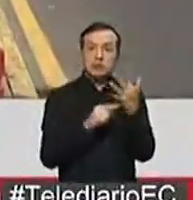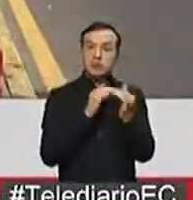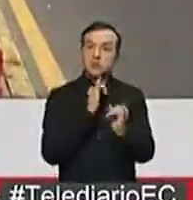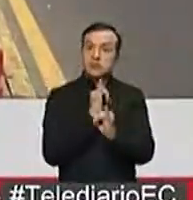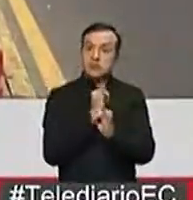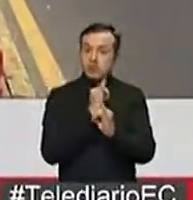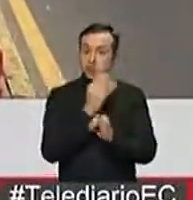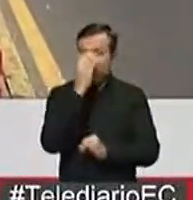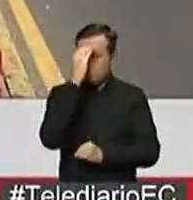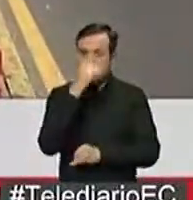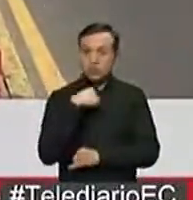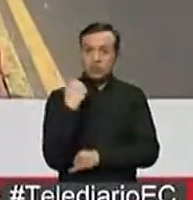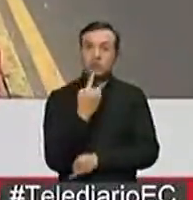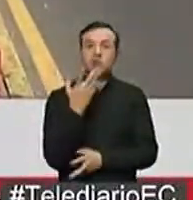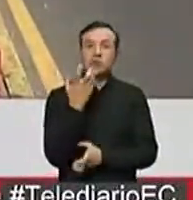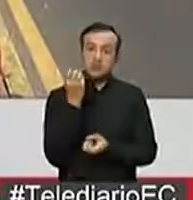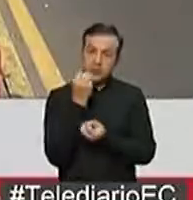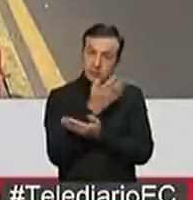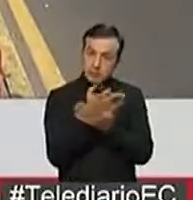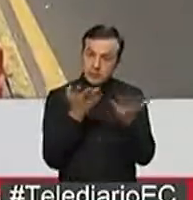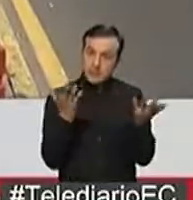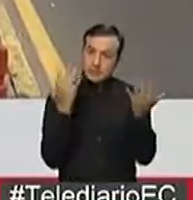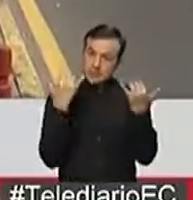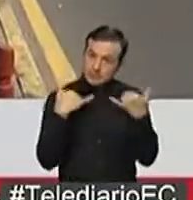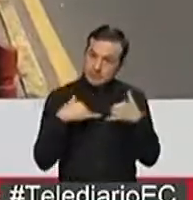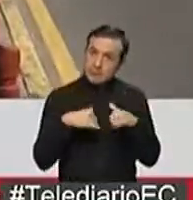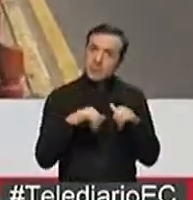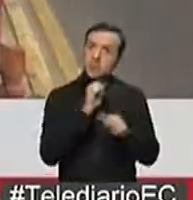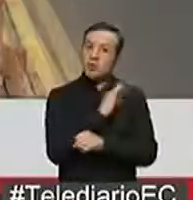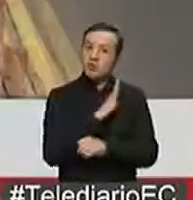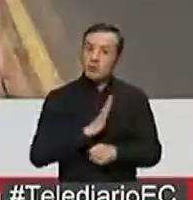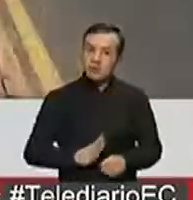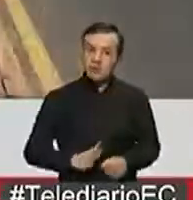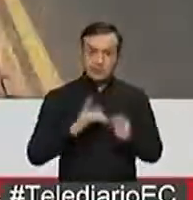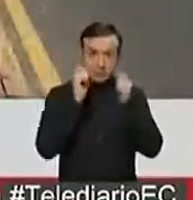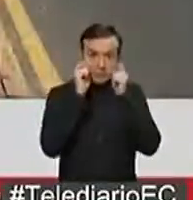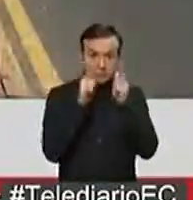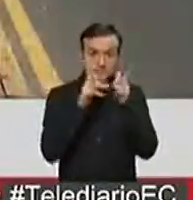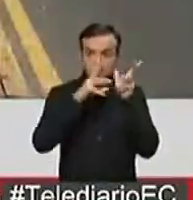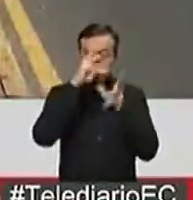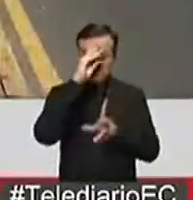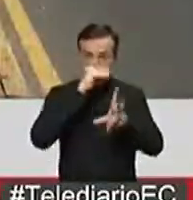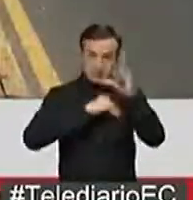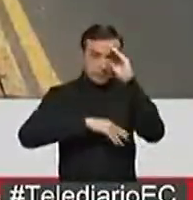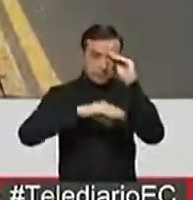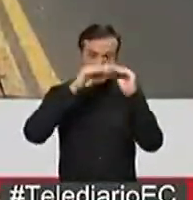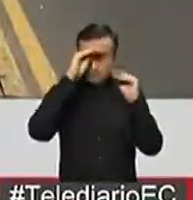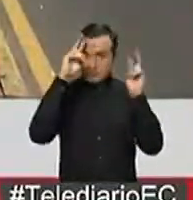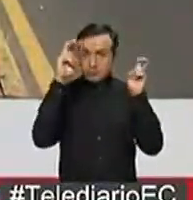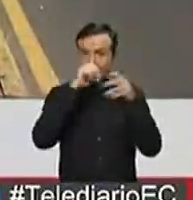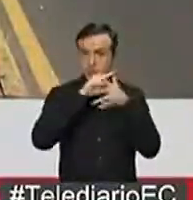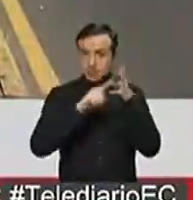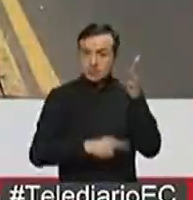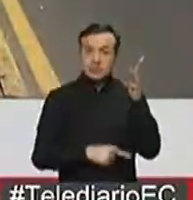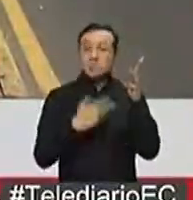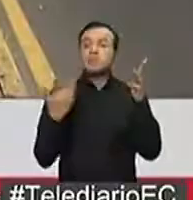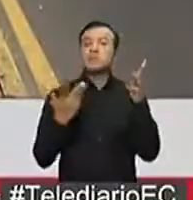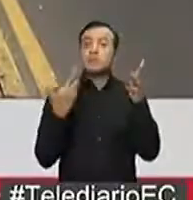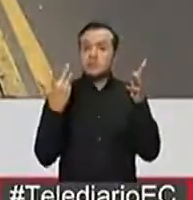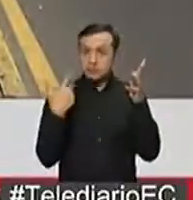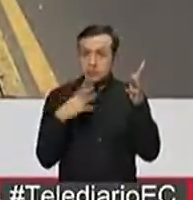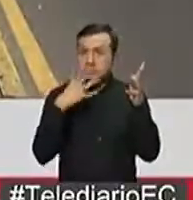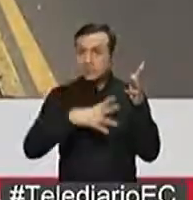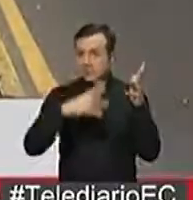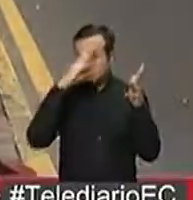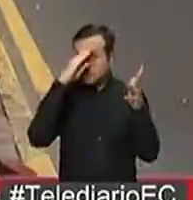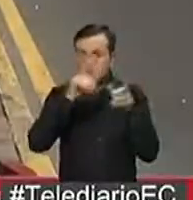educativas, y nosotros queremos fortalecer una política preventiva, porque el aprendizaje no solamente son los números y las letras, aprendemos también